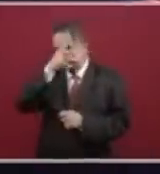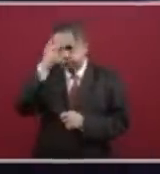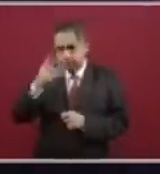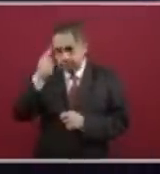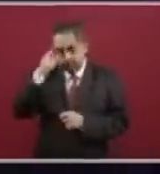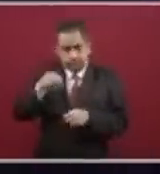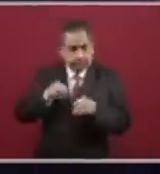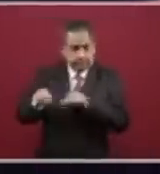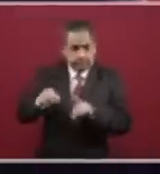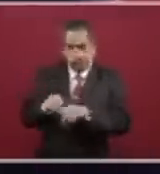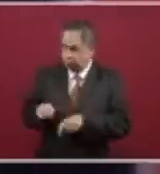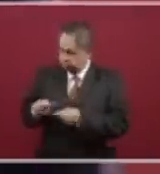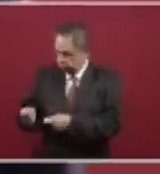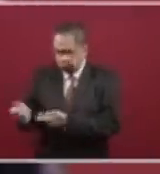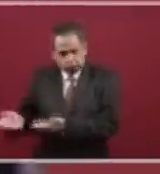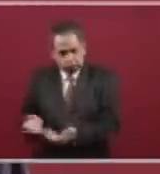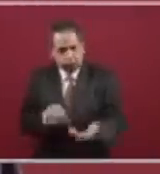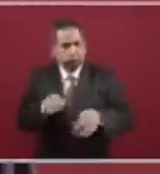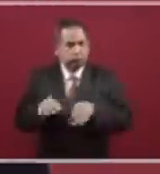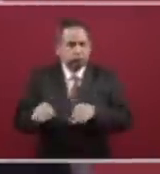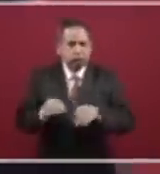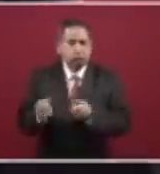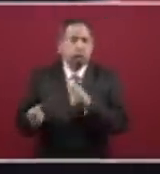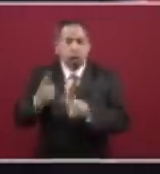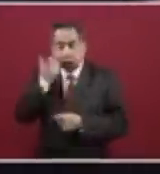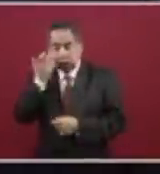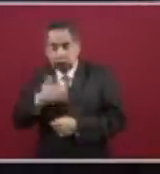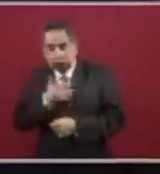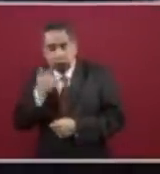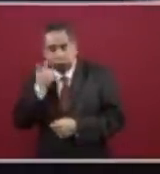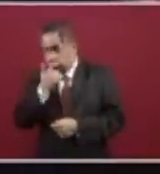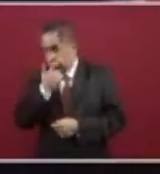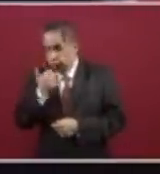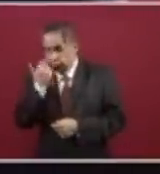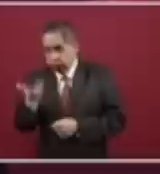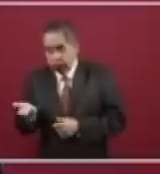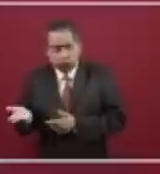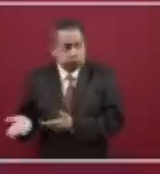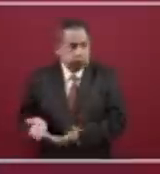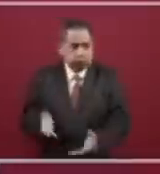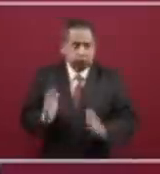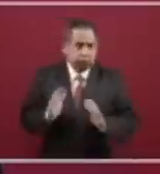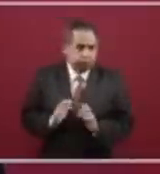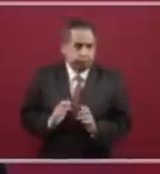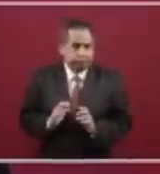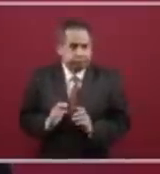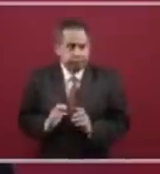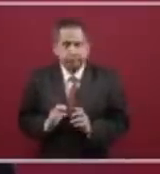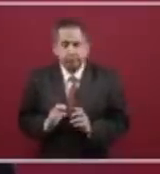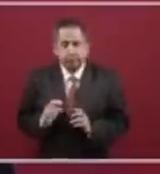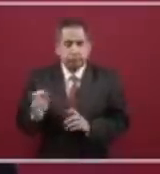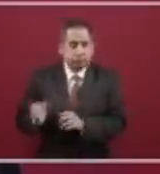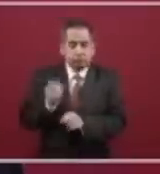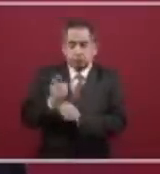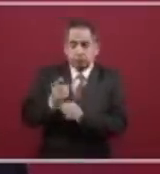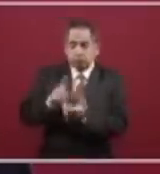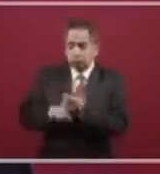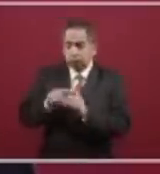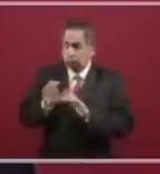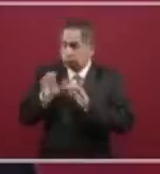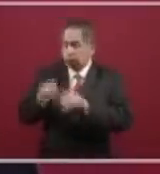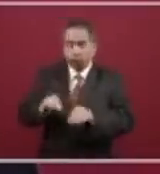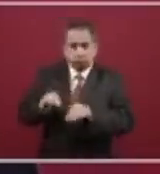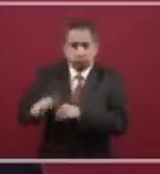trabajo a los que quieran tener oportunidades de empleo